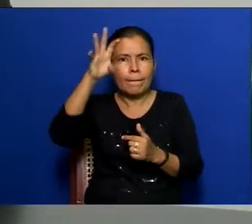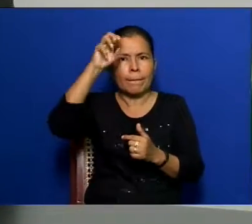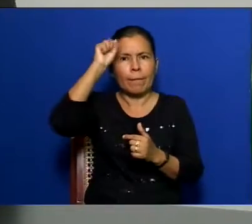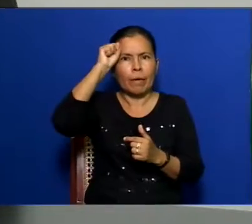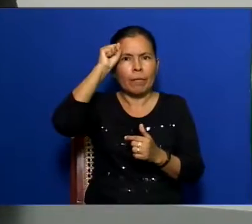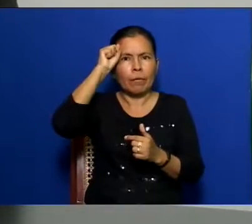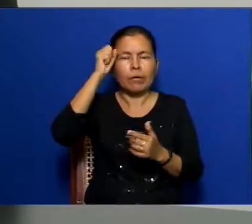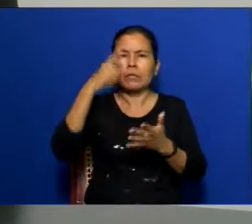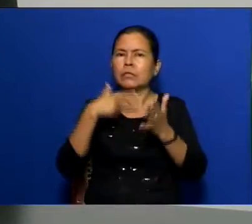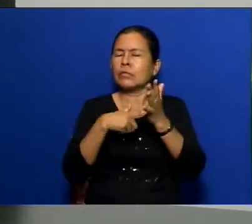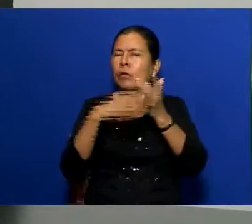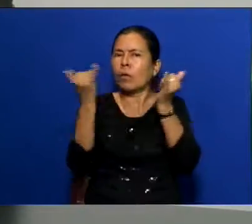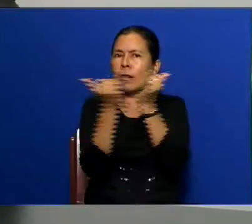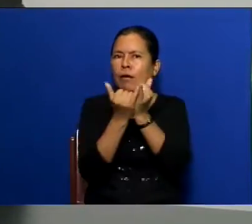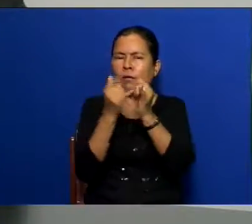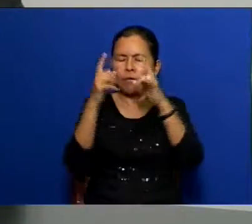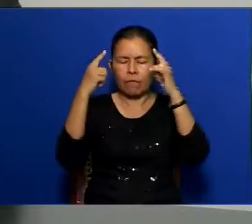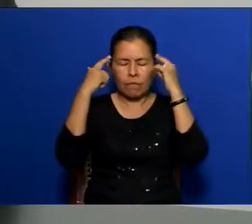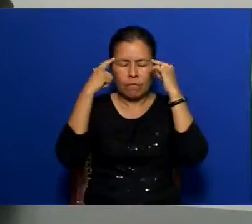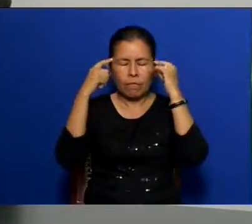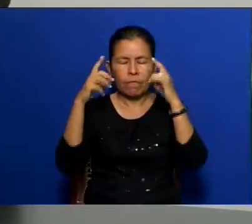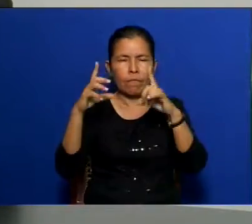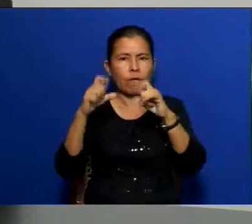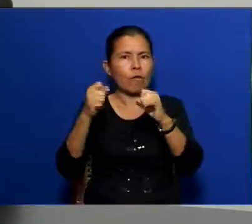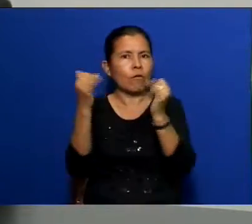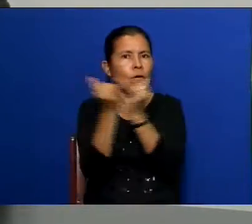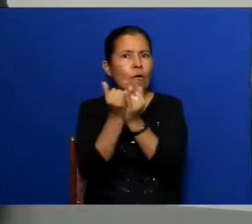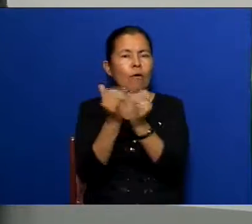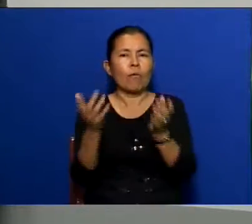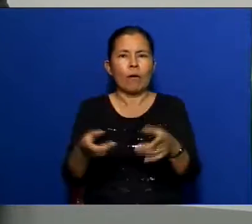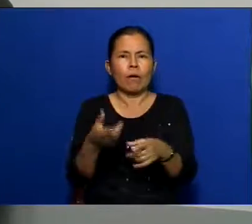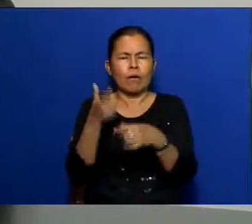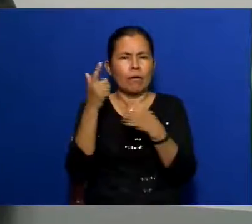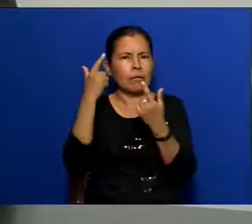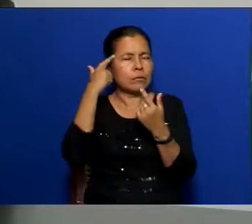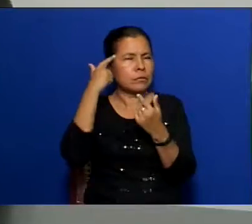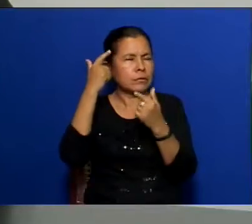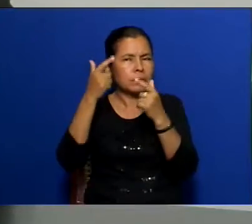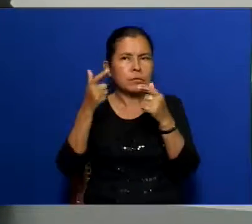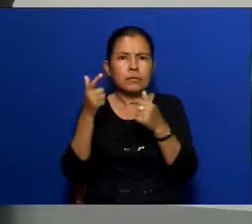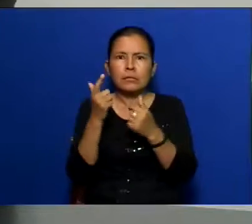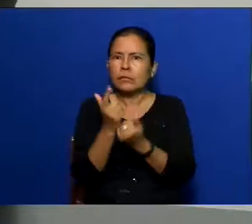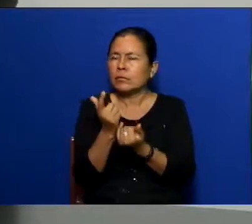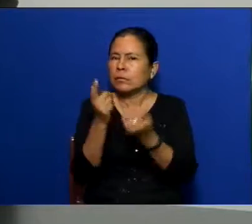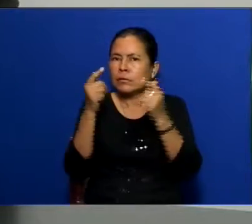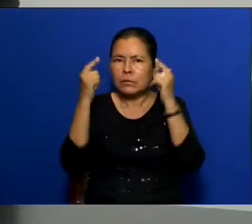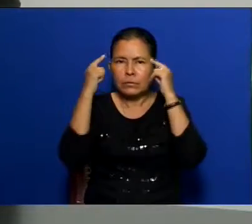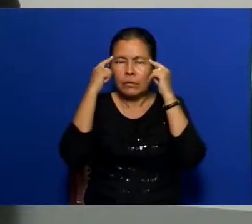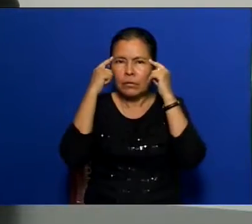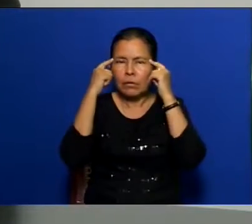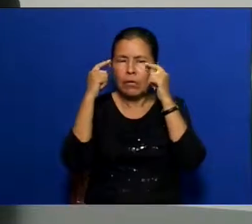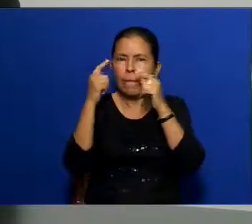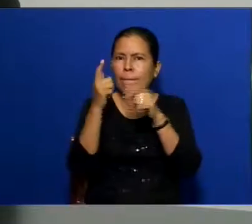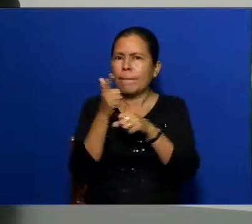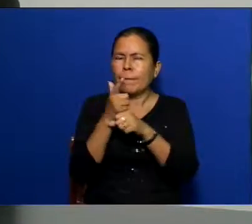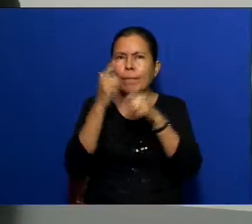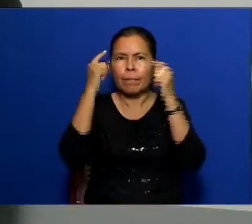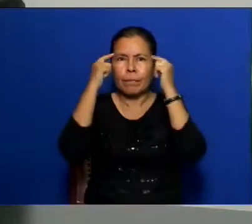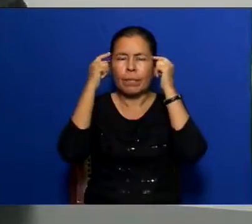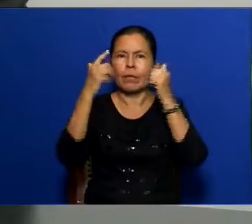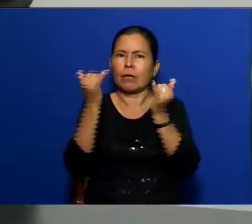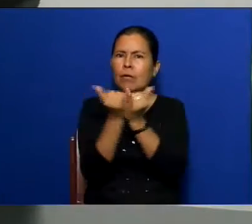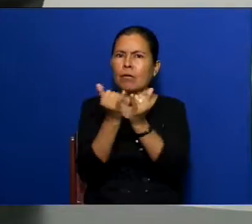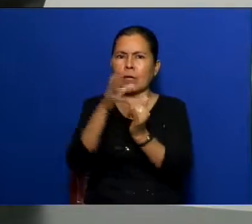impreso como una fotografía, como una película en su cerebro. Claro. Y que esa incrustación dentro del